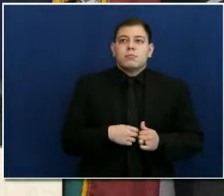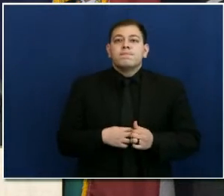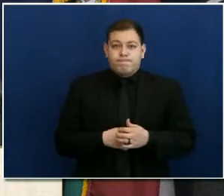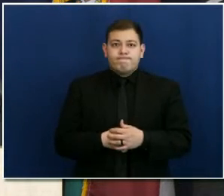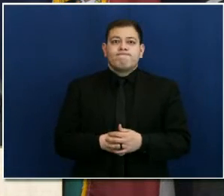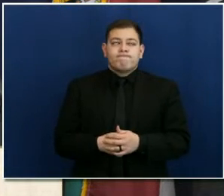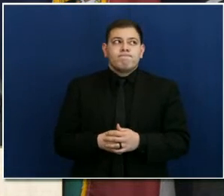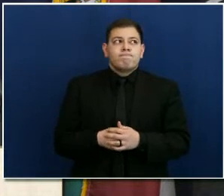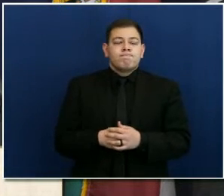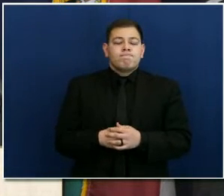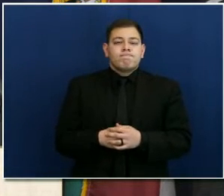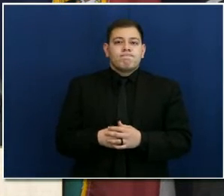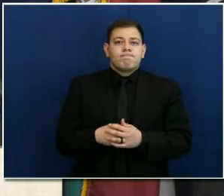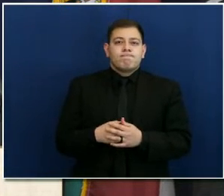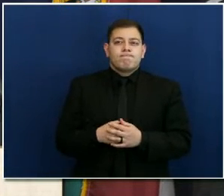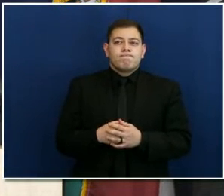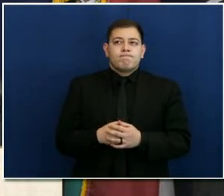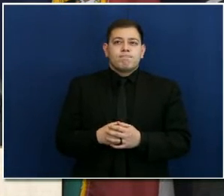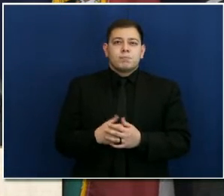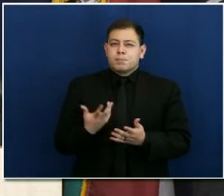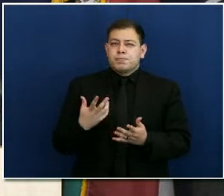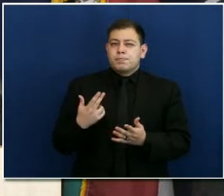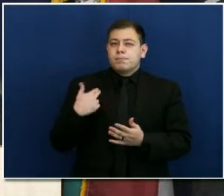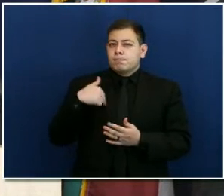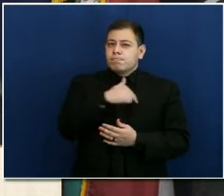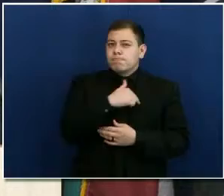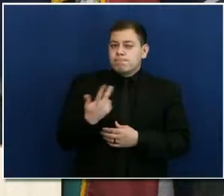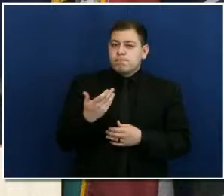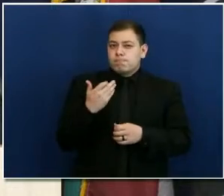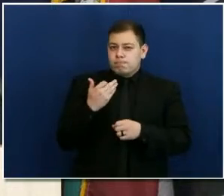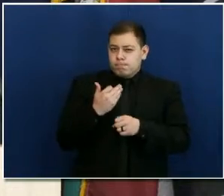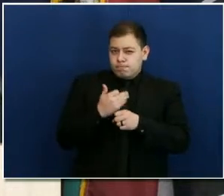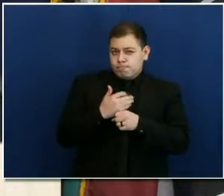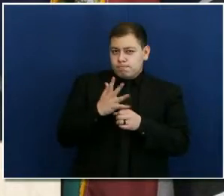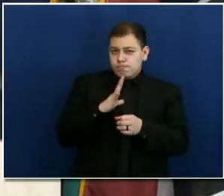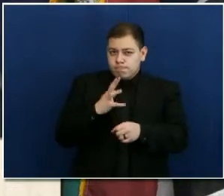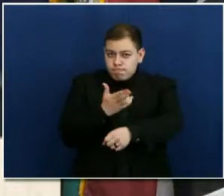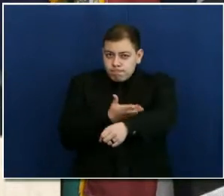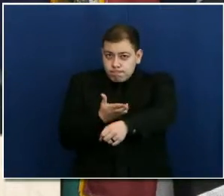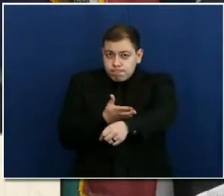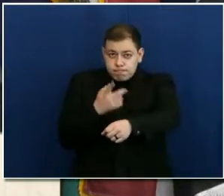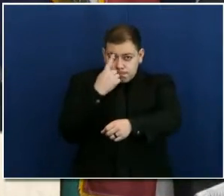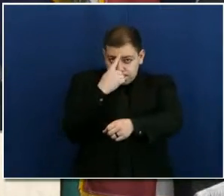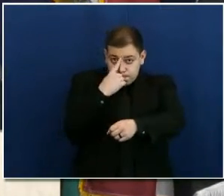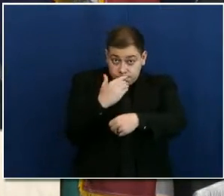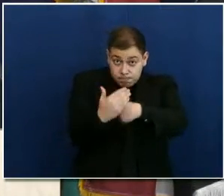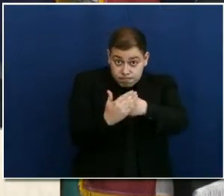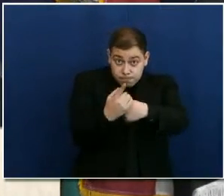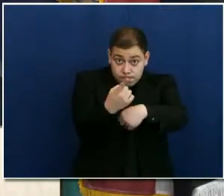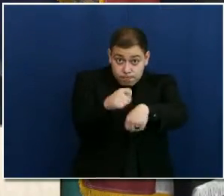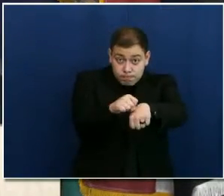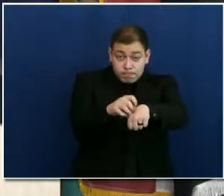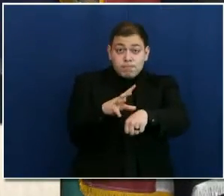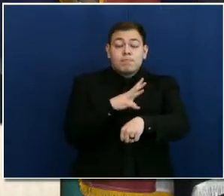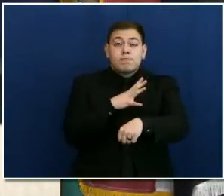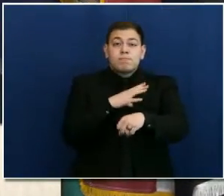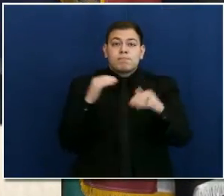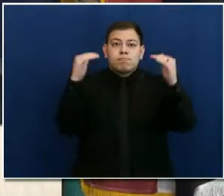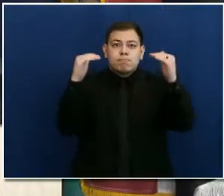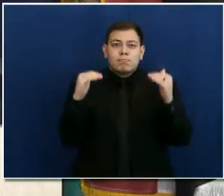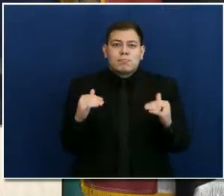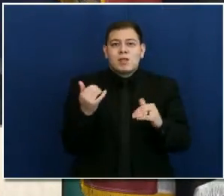Sí, estamos ya programados que queremos que para la semana que entra podamos entrar a este nuevo nivel